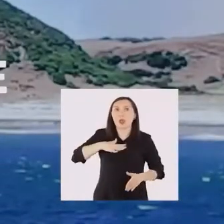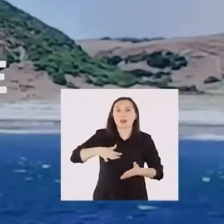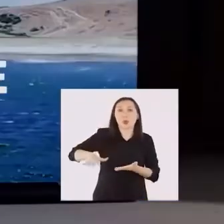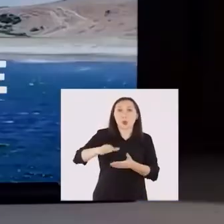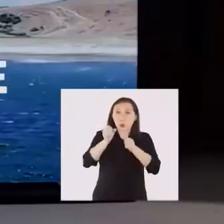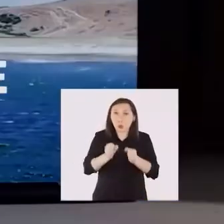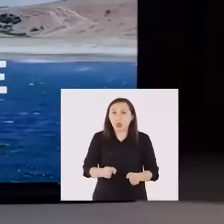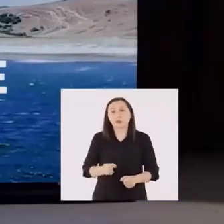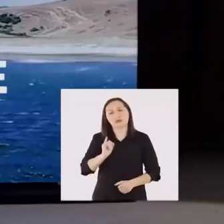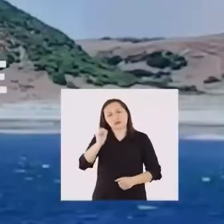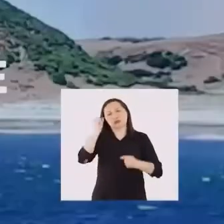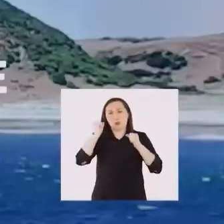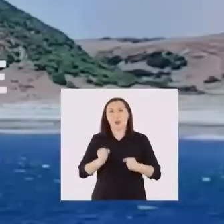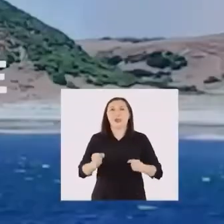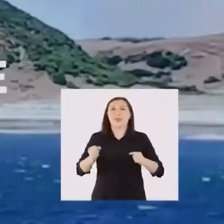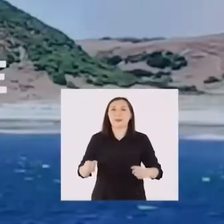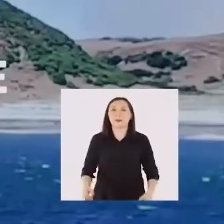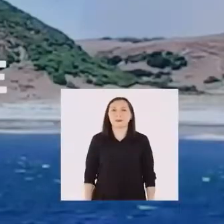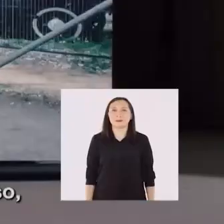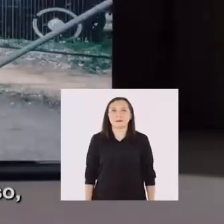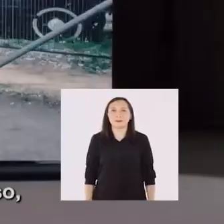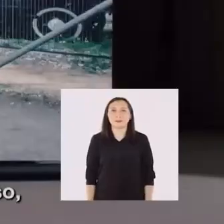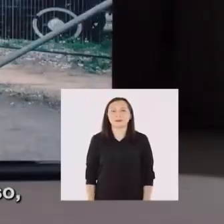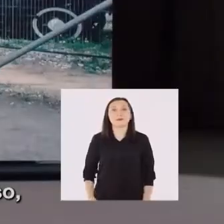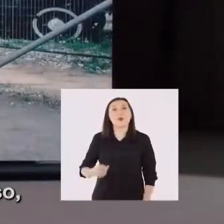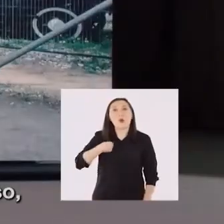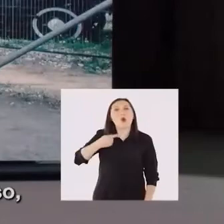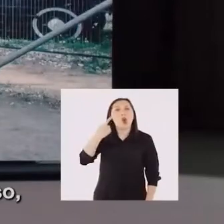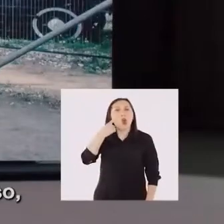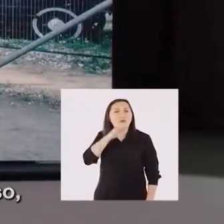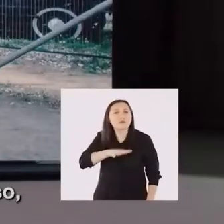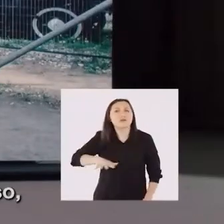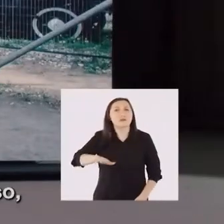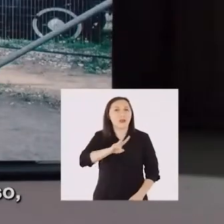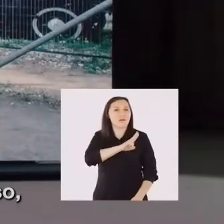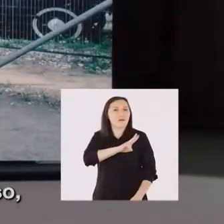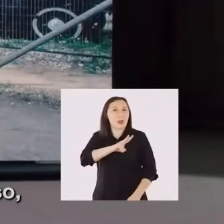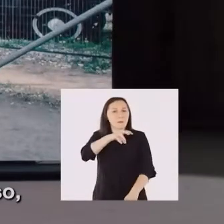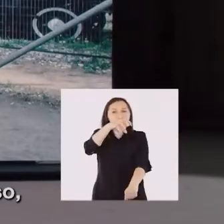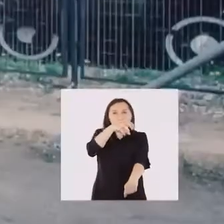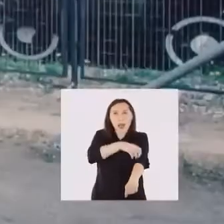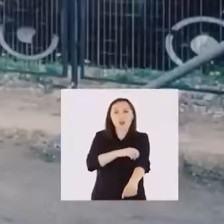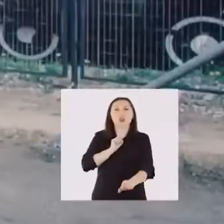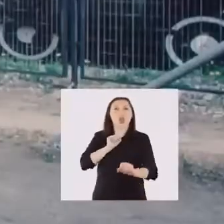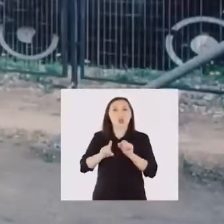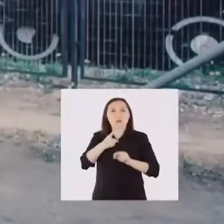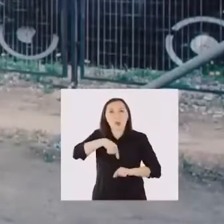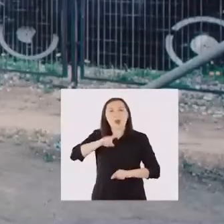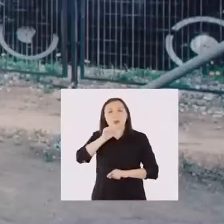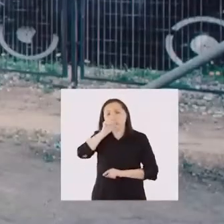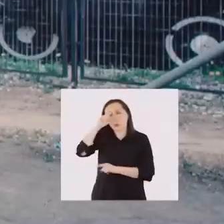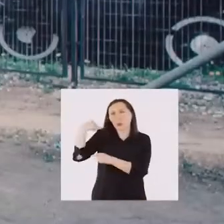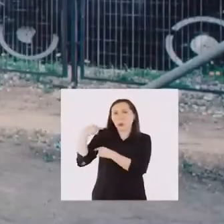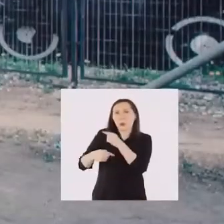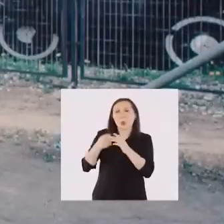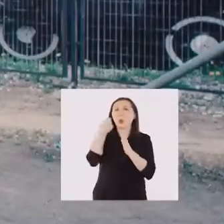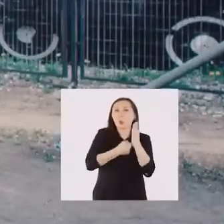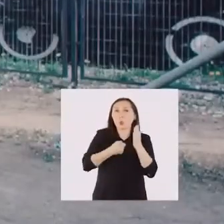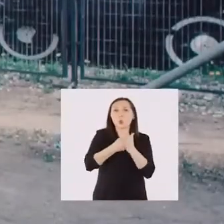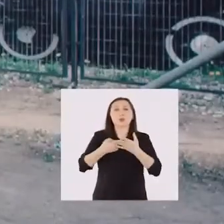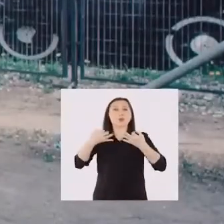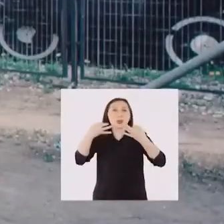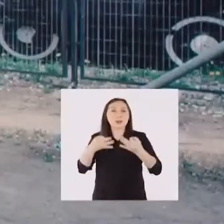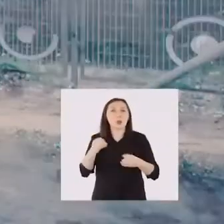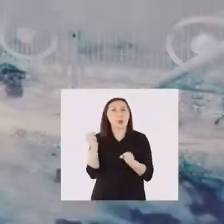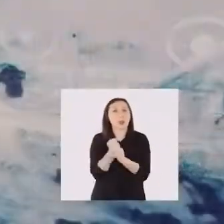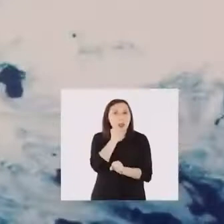para nuestra zona. ¿Se puede? Claro que se puede. Porque conozco la región de Valparaíso, defenderé nuestras tradiciones,